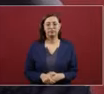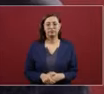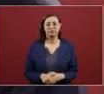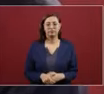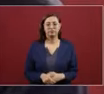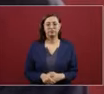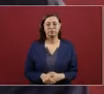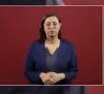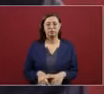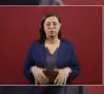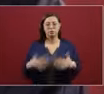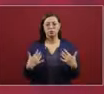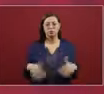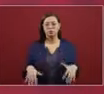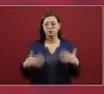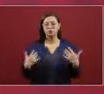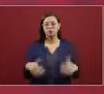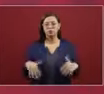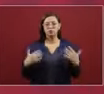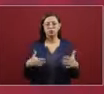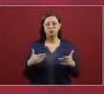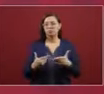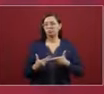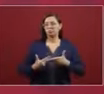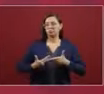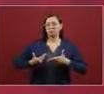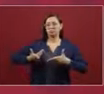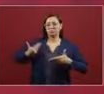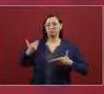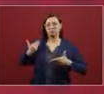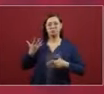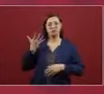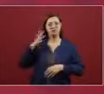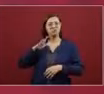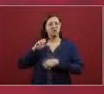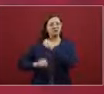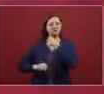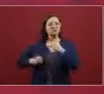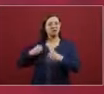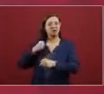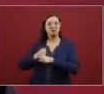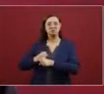nunca visto desde hace 10 años